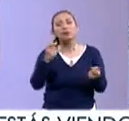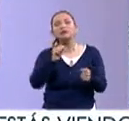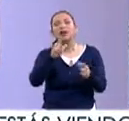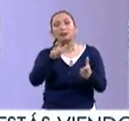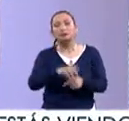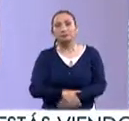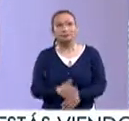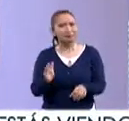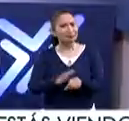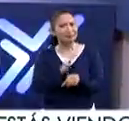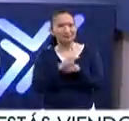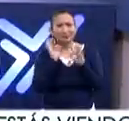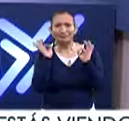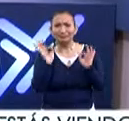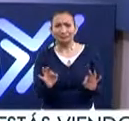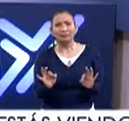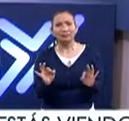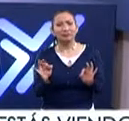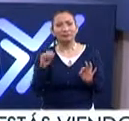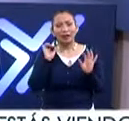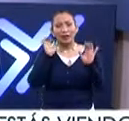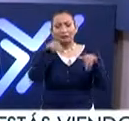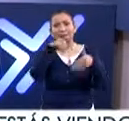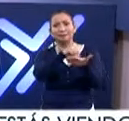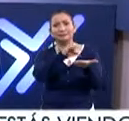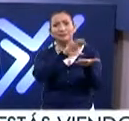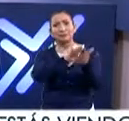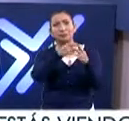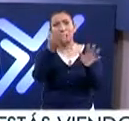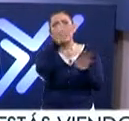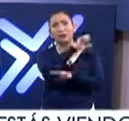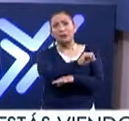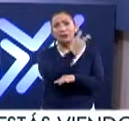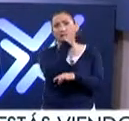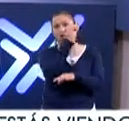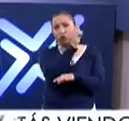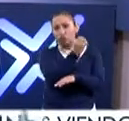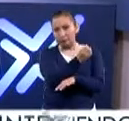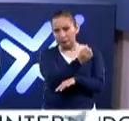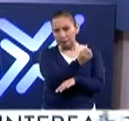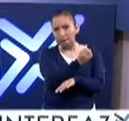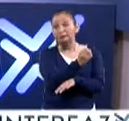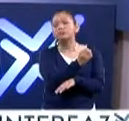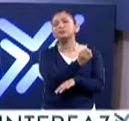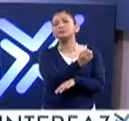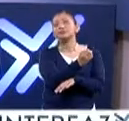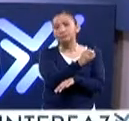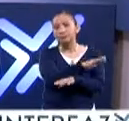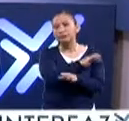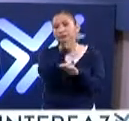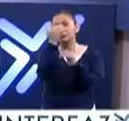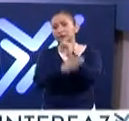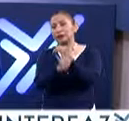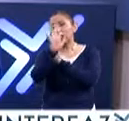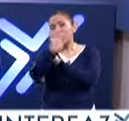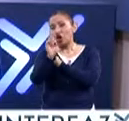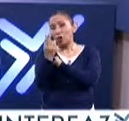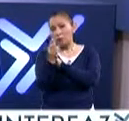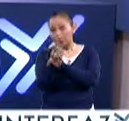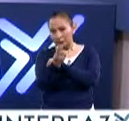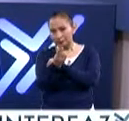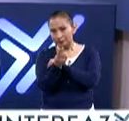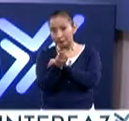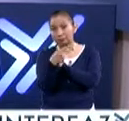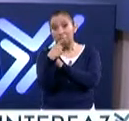ido excelente inscripciones iniciaron el 22 de octubre 22 terminaban el 5 de noviembre